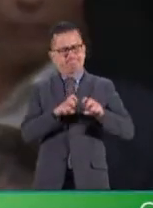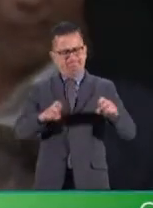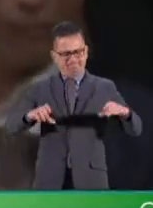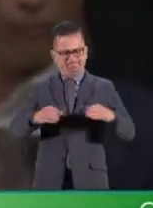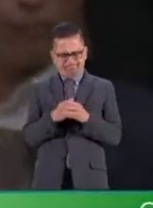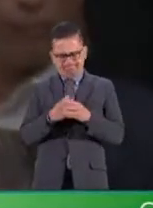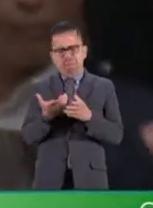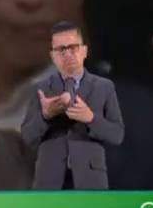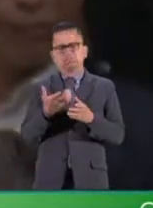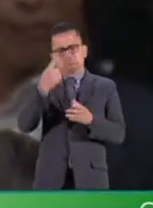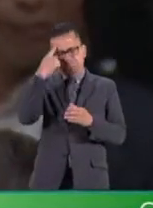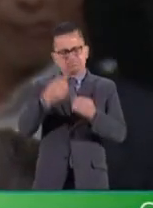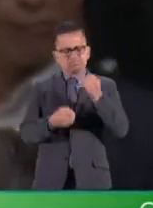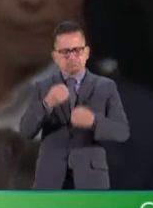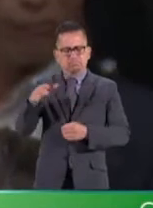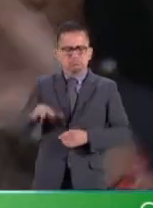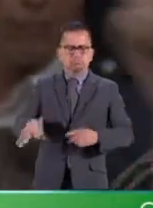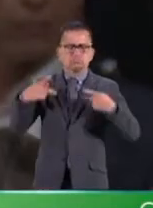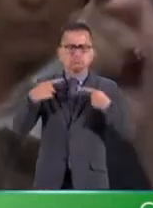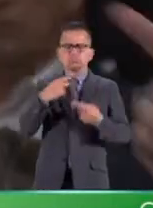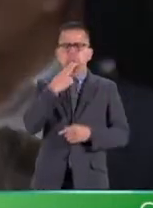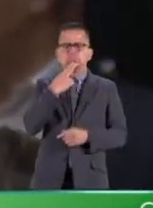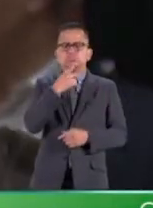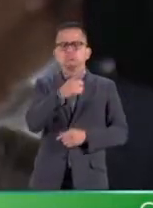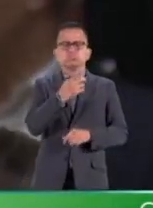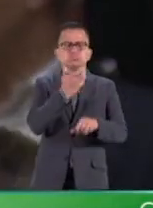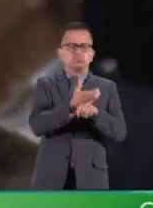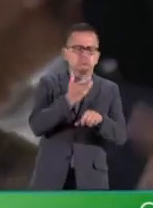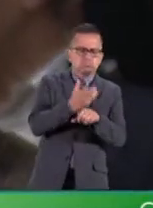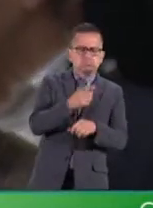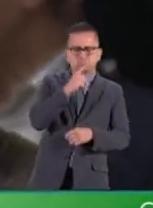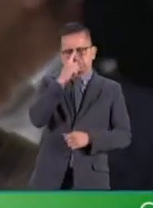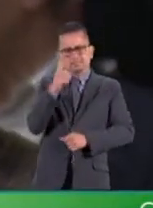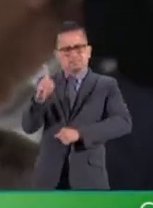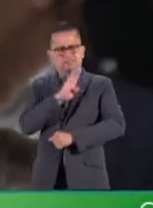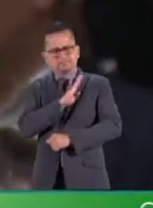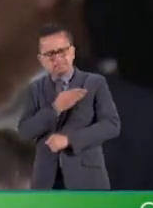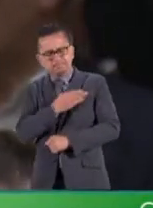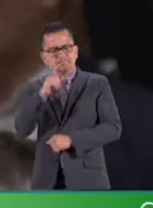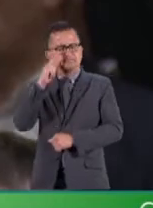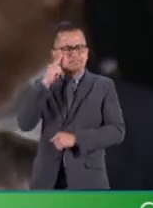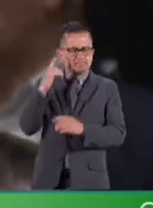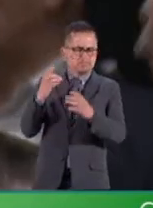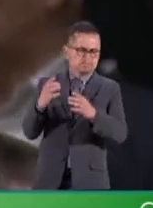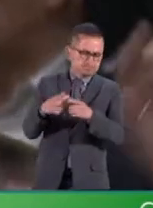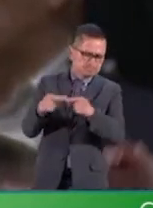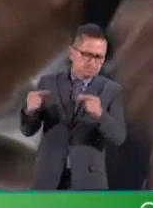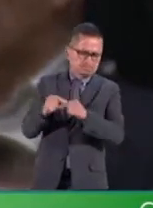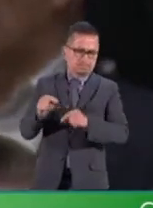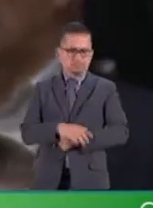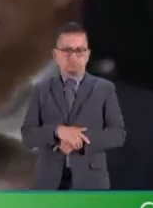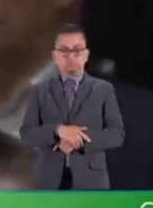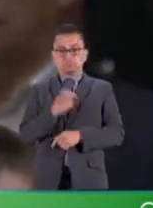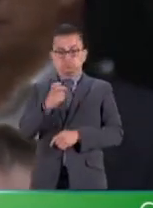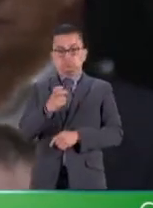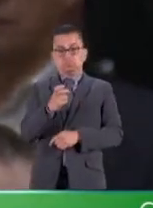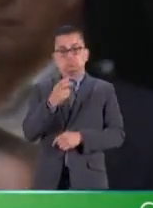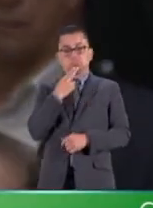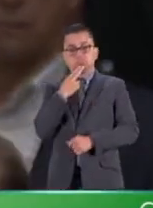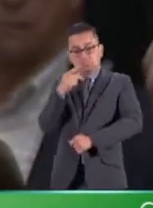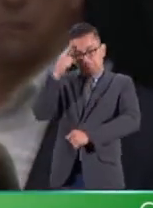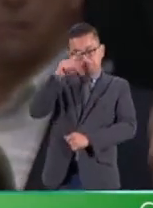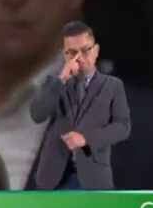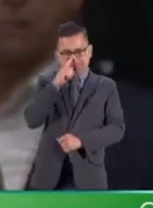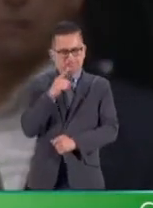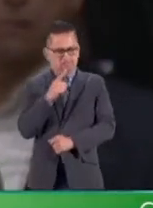Zelanda, Corea del Sur, España y Japón. No sobrecargan ni entorpecen la impartición de justicia. Se usan en menos del 2%